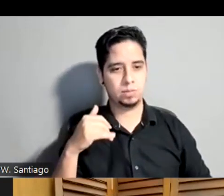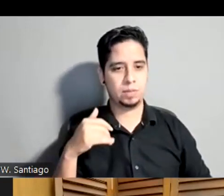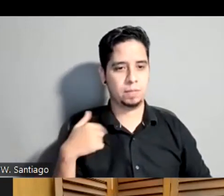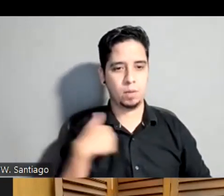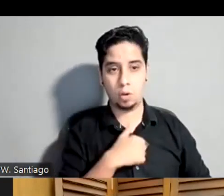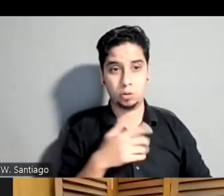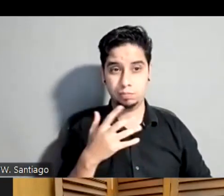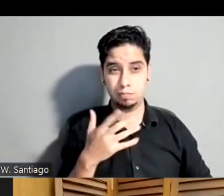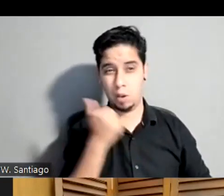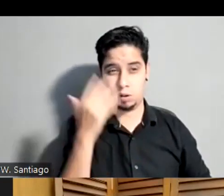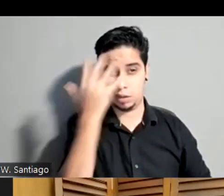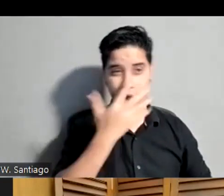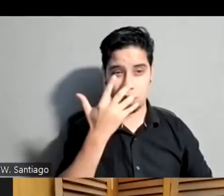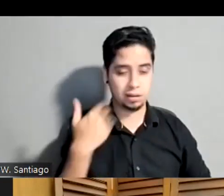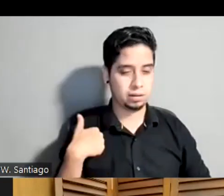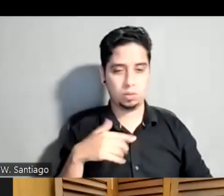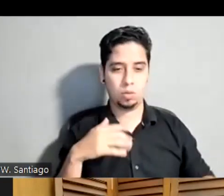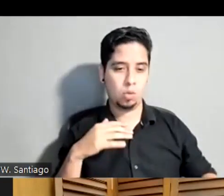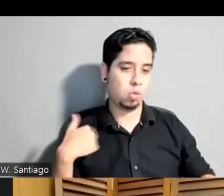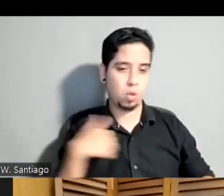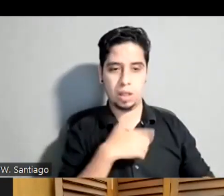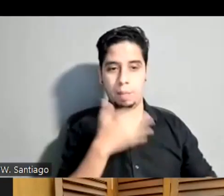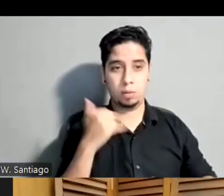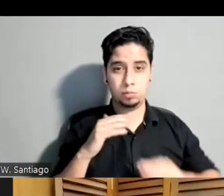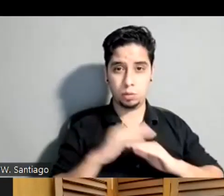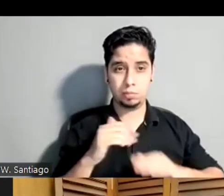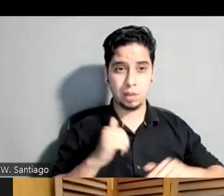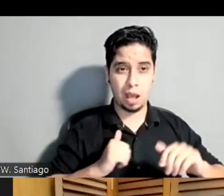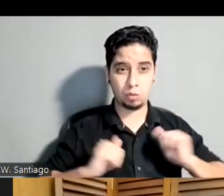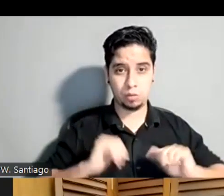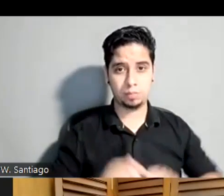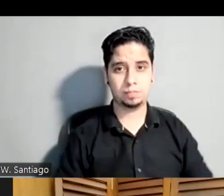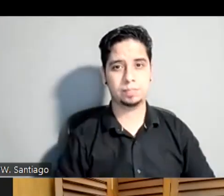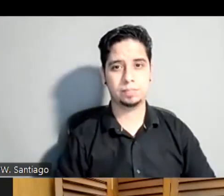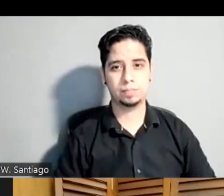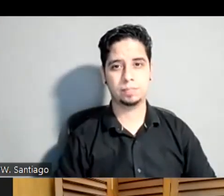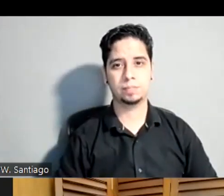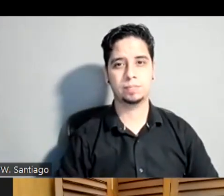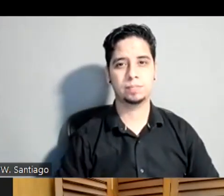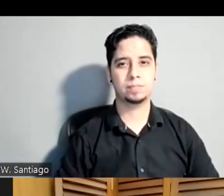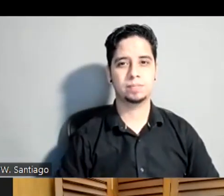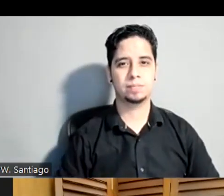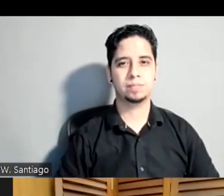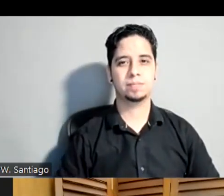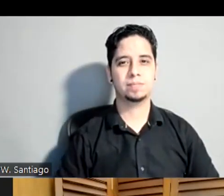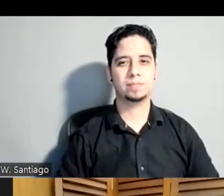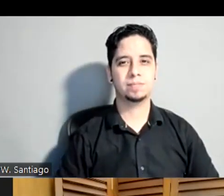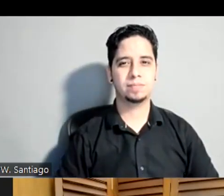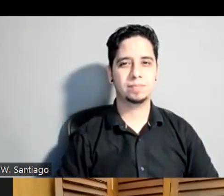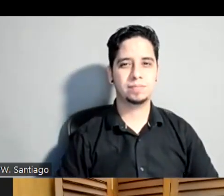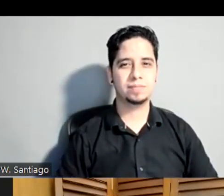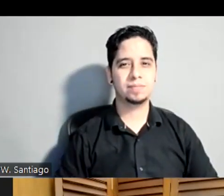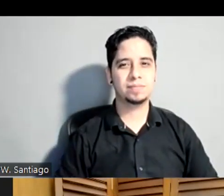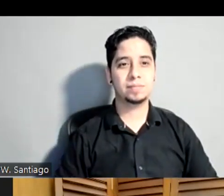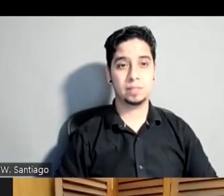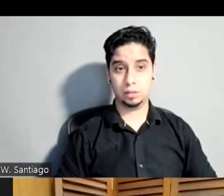poner nuestra mejor cara y hacer nuestra mejor actuación. No, y de momento tú dices, ay, sí, yo vengo hoy pompía, y de momento al otro lado te llega una